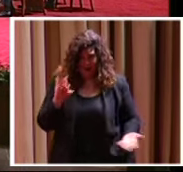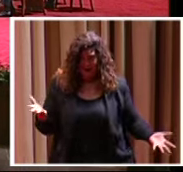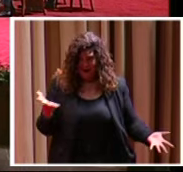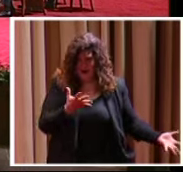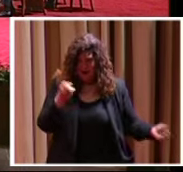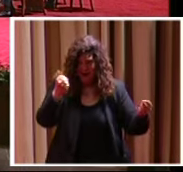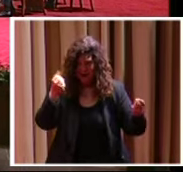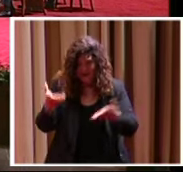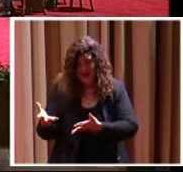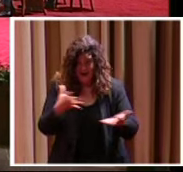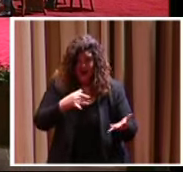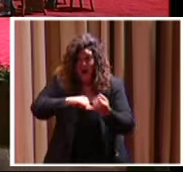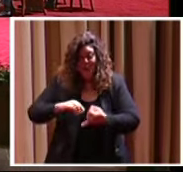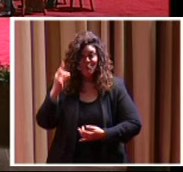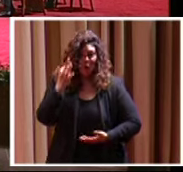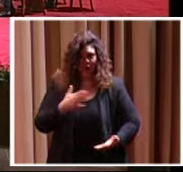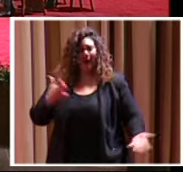mujer.